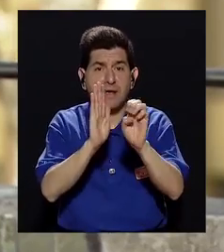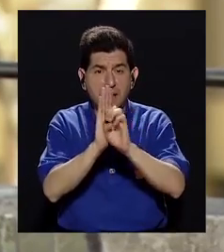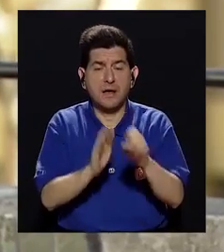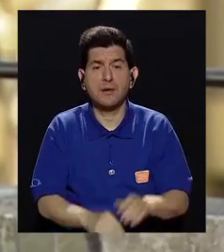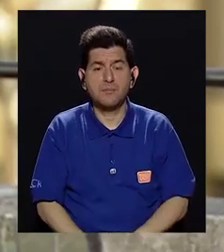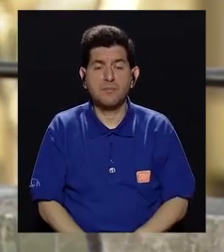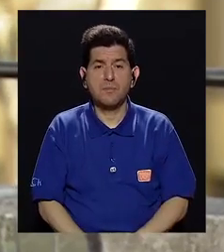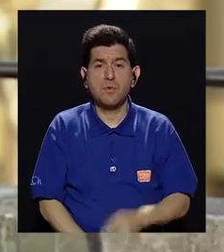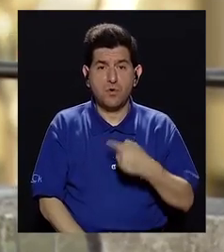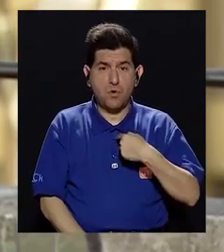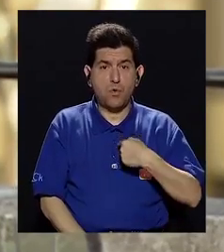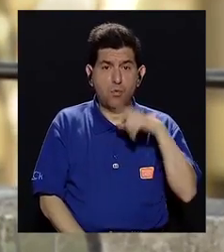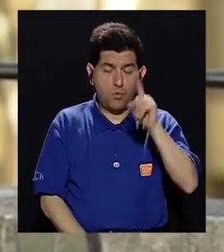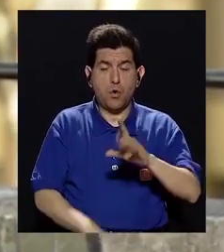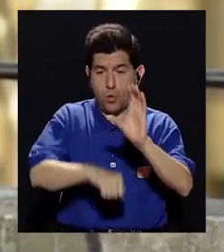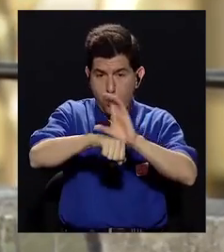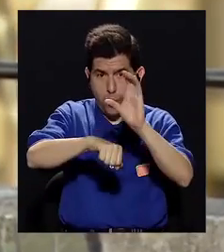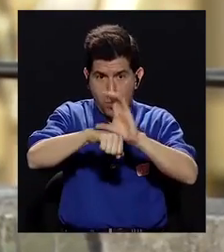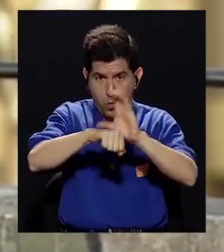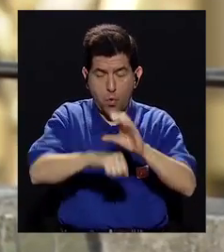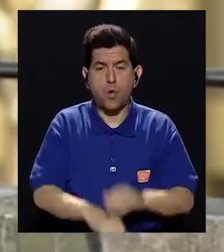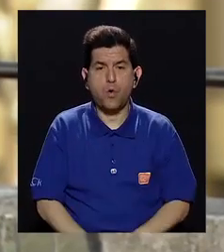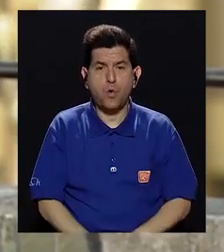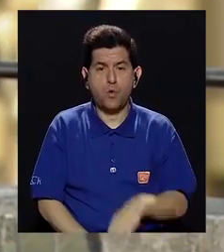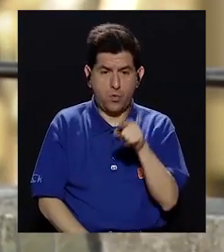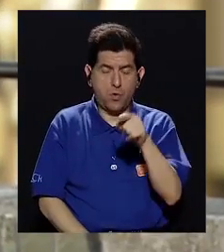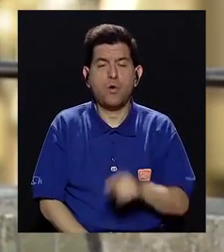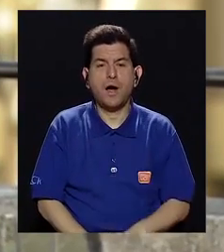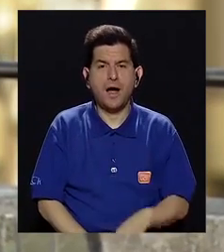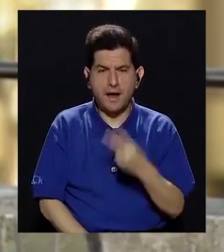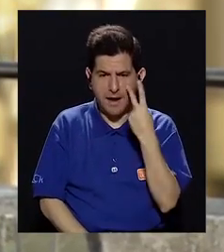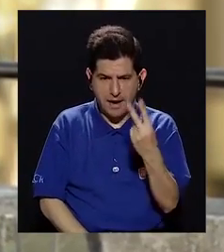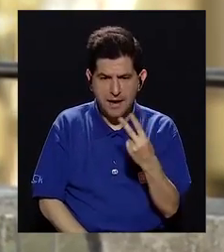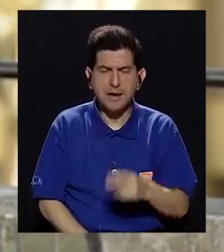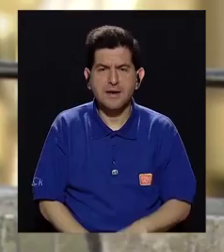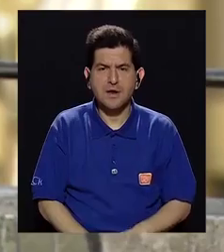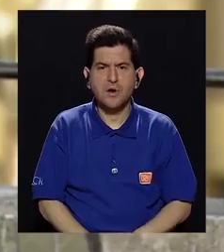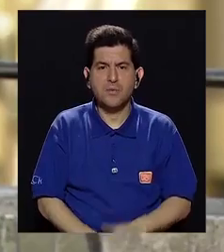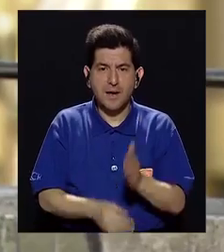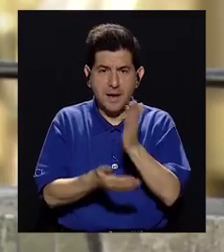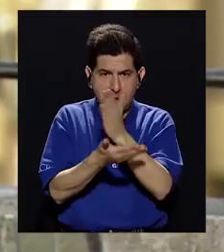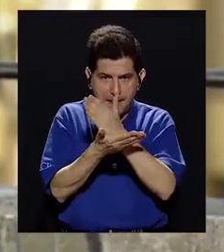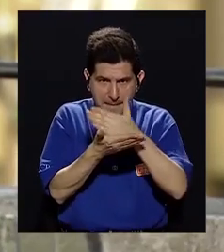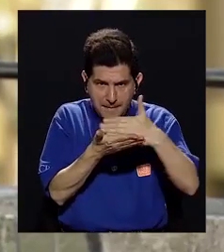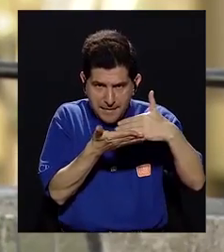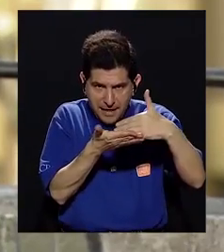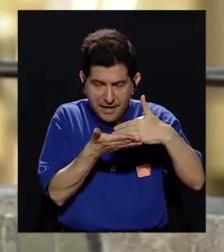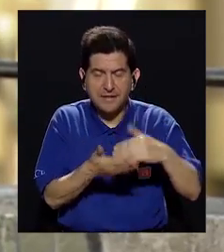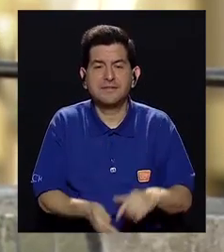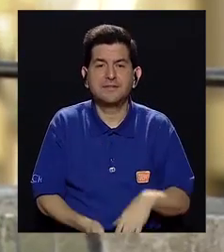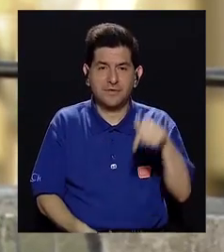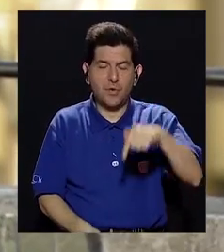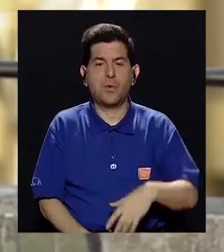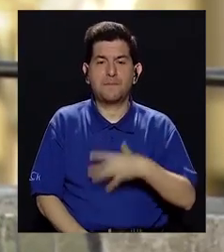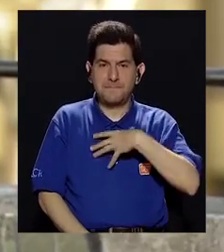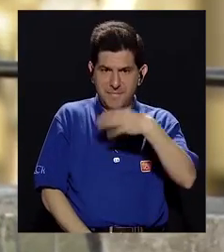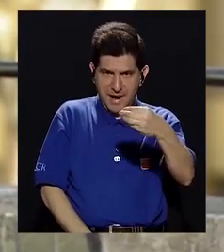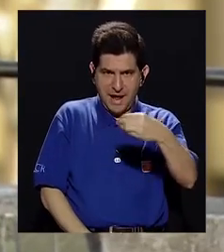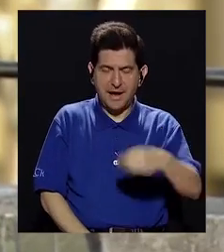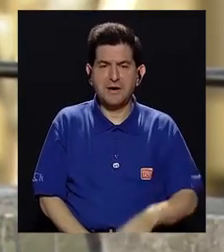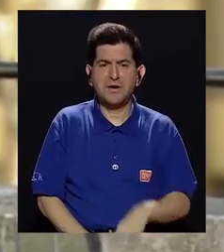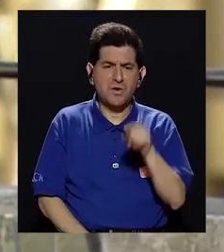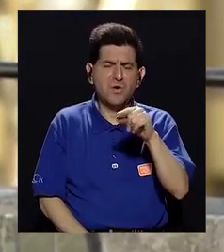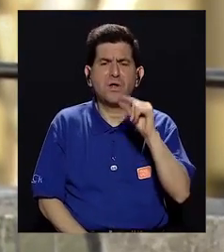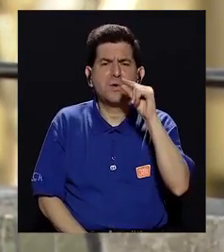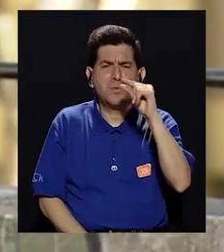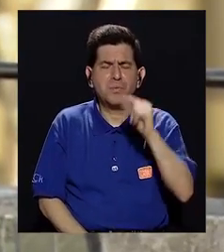como el coco, cuando uno parte un coco y le queda el caparazón del coco y le queda la parte blanca como la carnita del coco, la